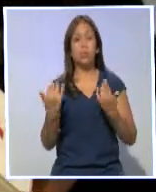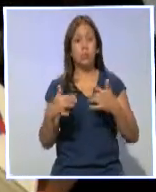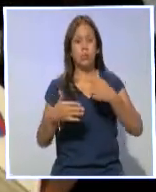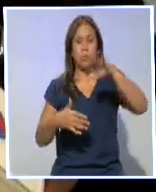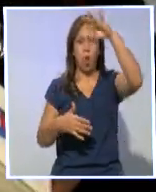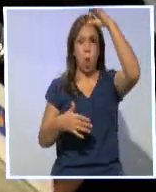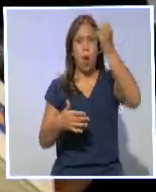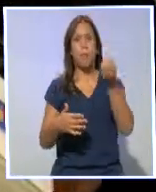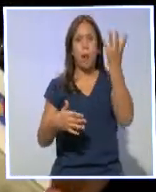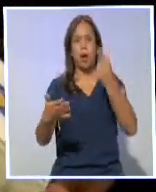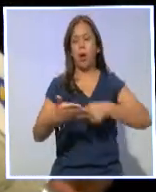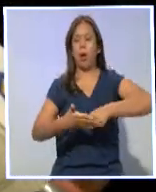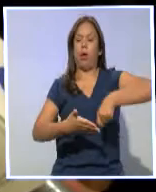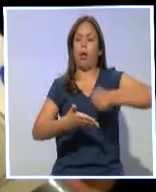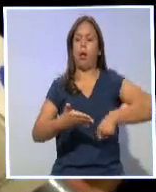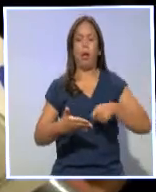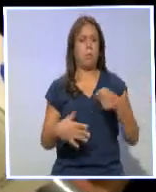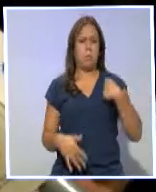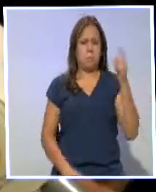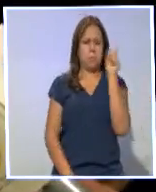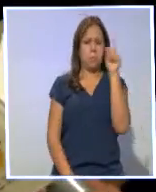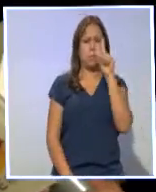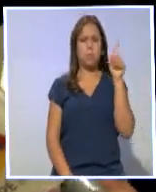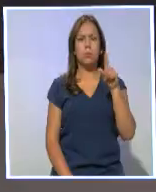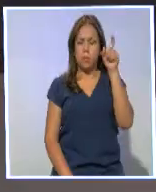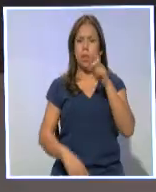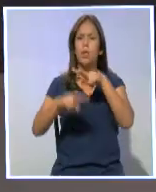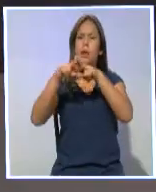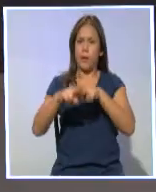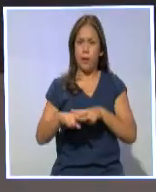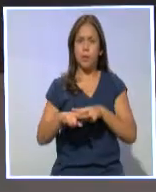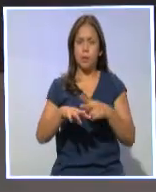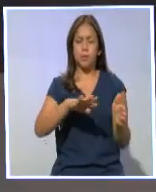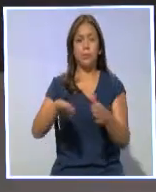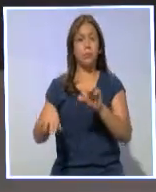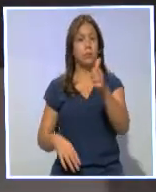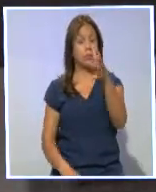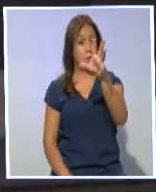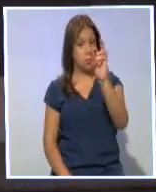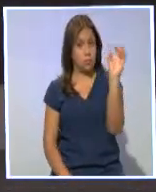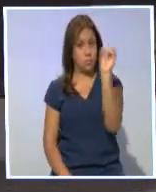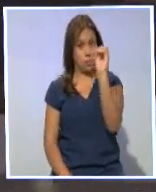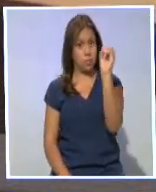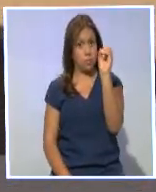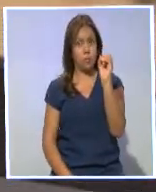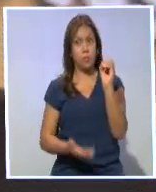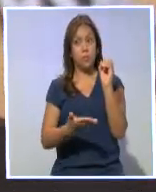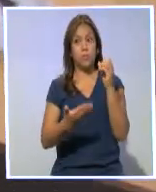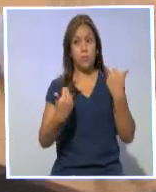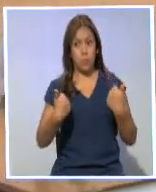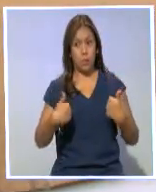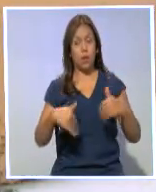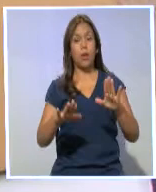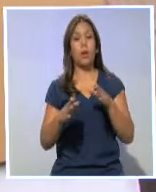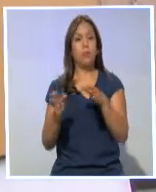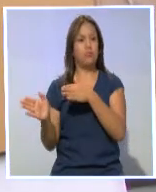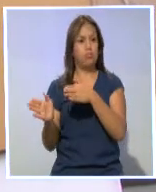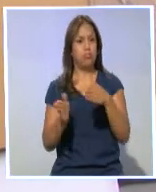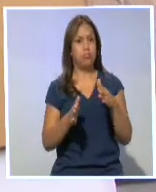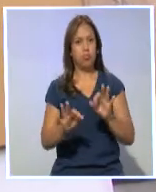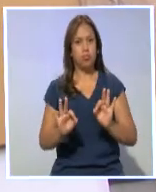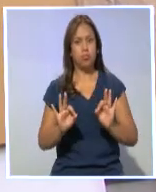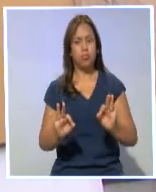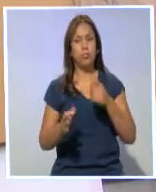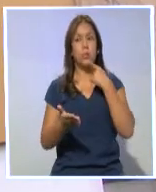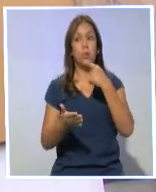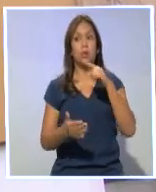en blanco, pues yo no la voy a firmar, pero evidentemente hay que revisar. Para este 16 de octubre está prevista la audiencia preparatoria de juicio del